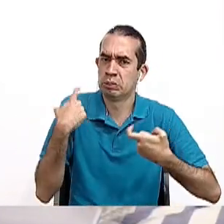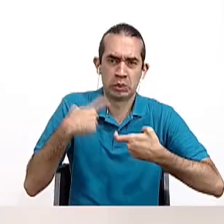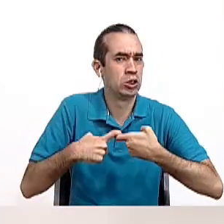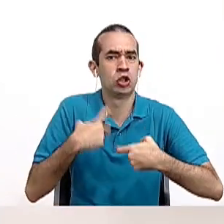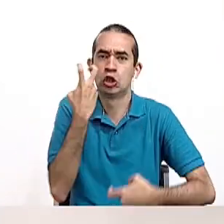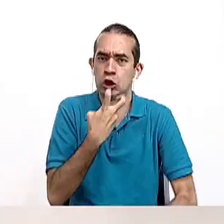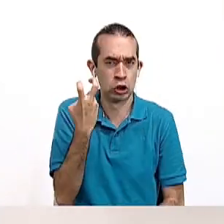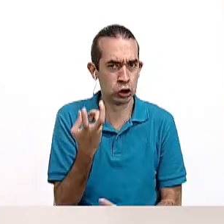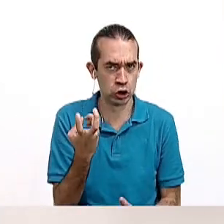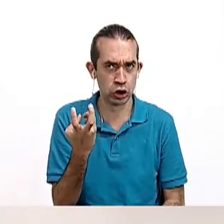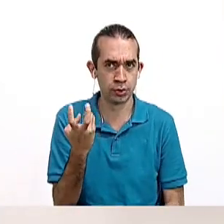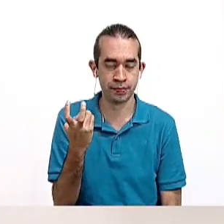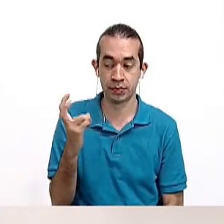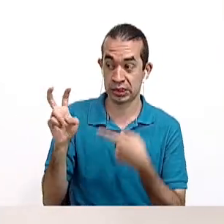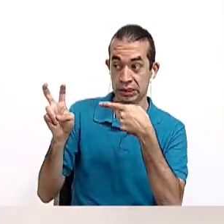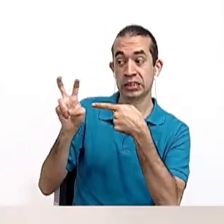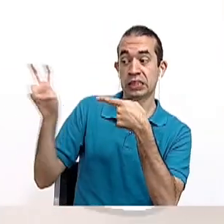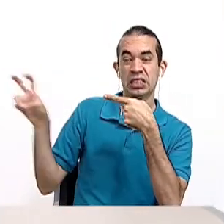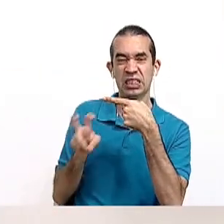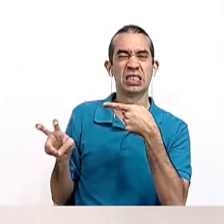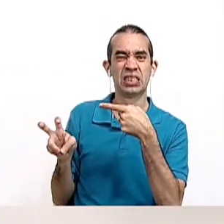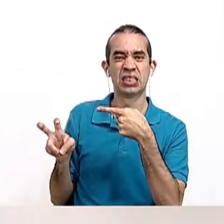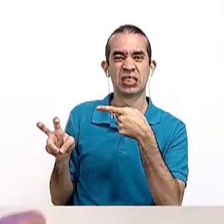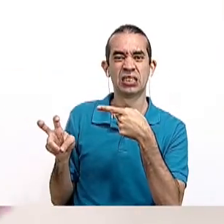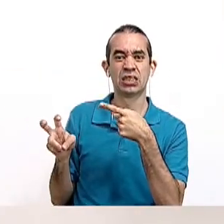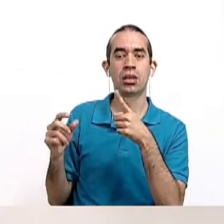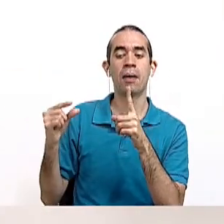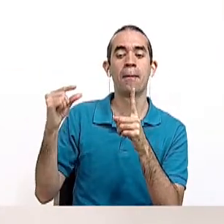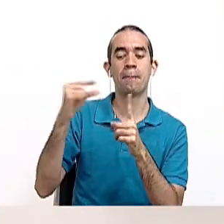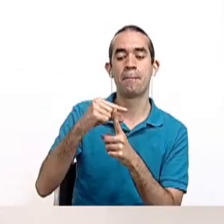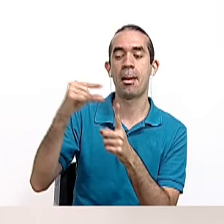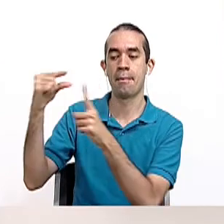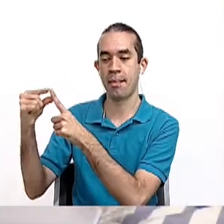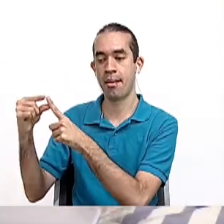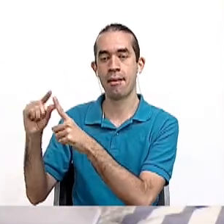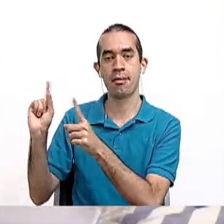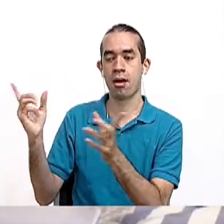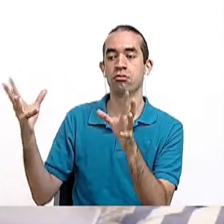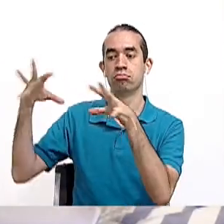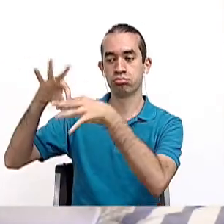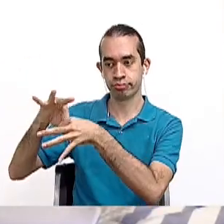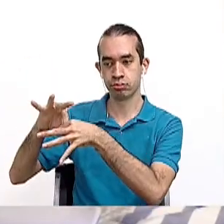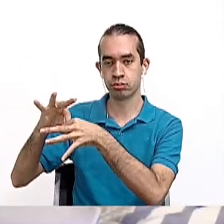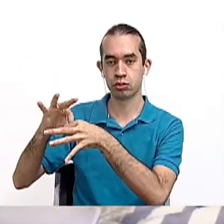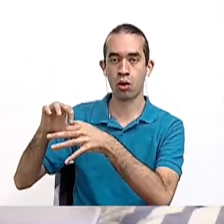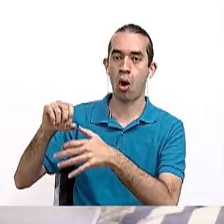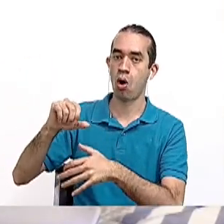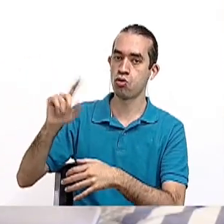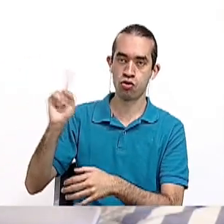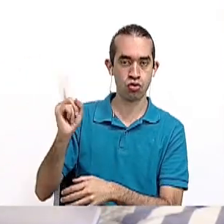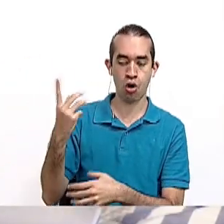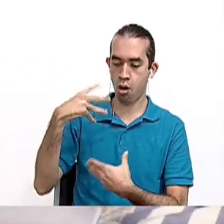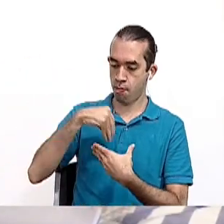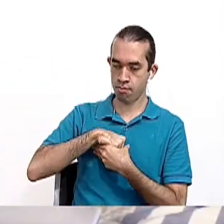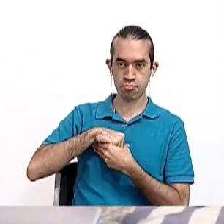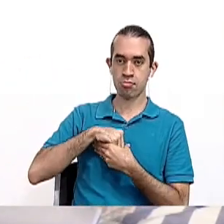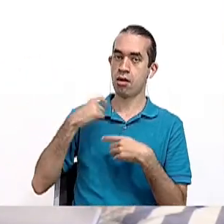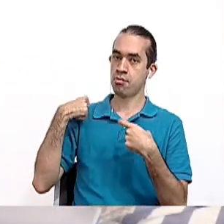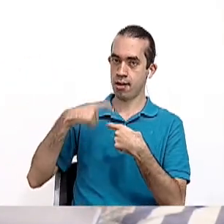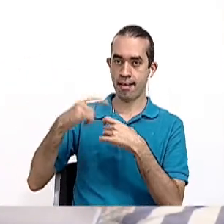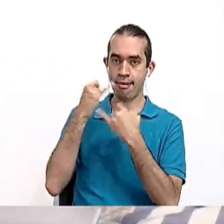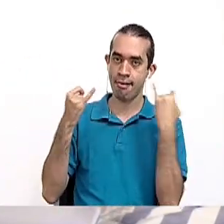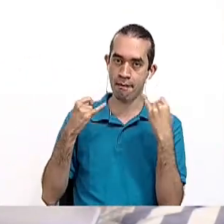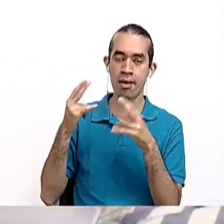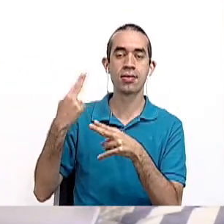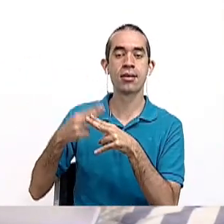Así es, la doble Z es una combinación de palabras ajeno al idioma español. Se considera un extranjerismo